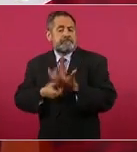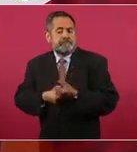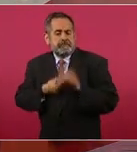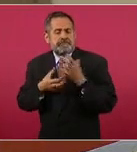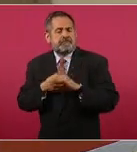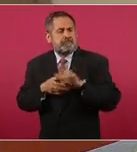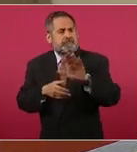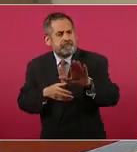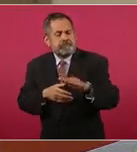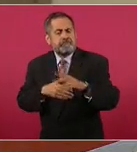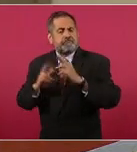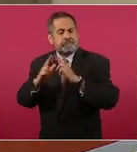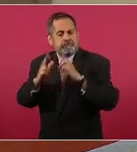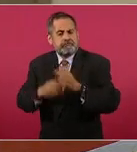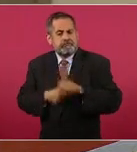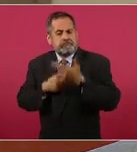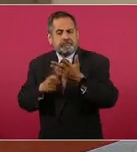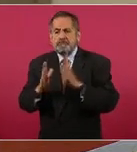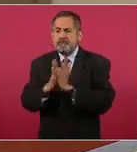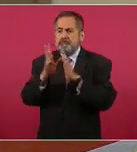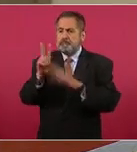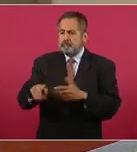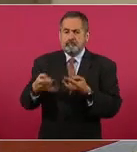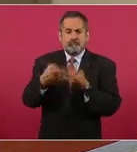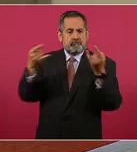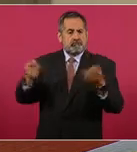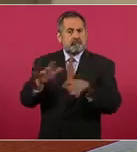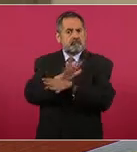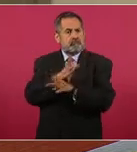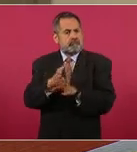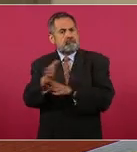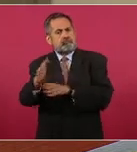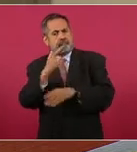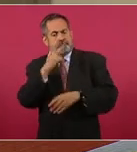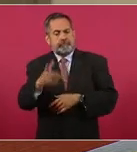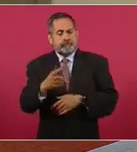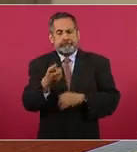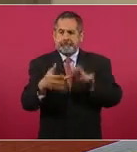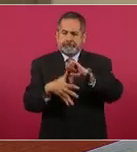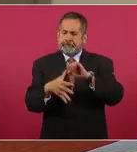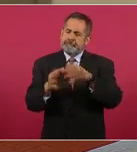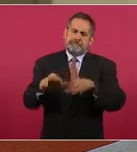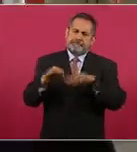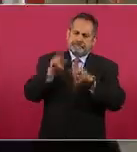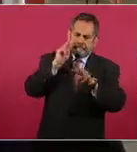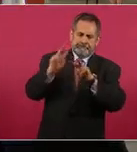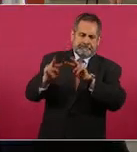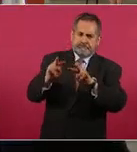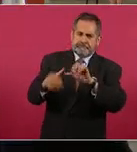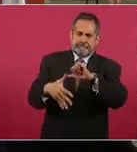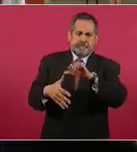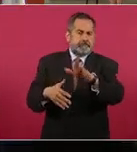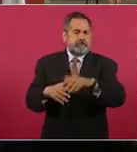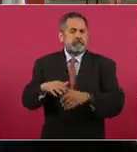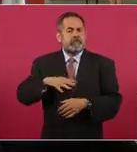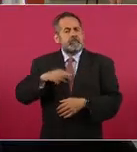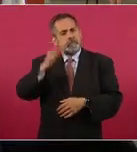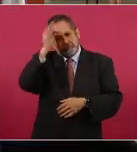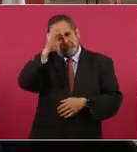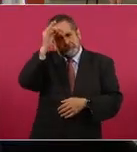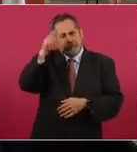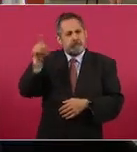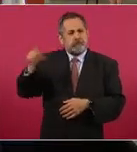religioso, terminó siendo protagonista de su historia. Y eso en la Iglesia latinoamericana se dio bastante. Hay un filósofo